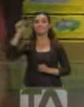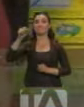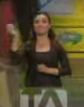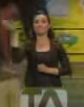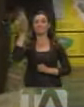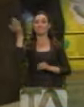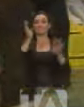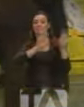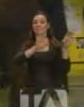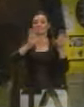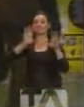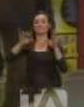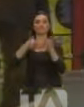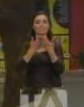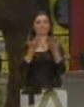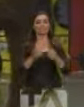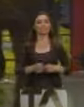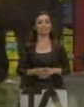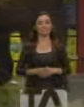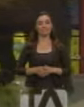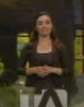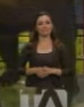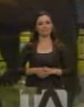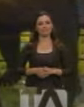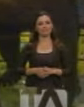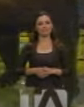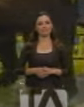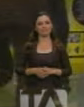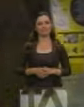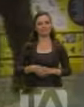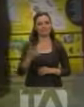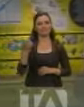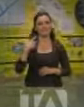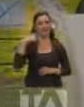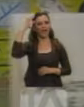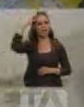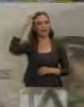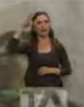de exposición tenemos el cabeza de mate,